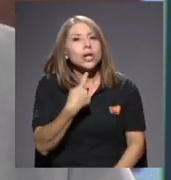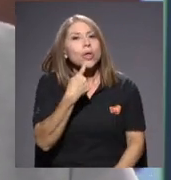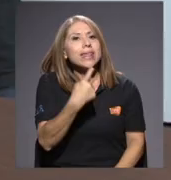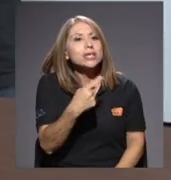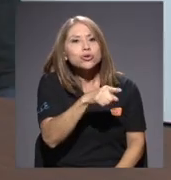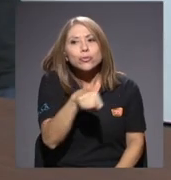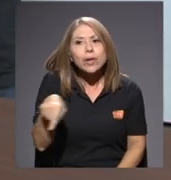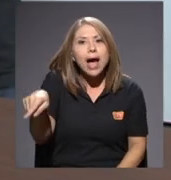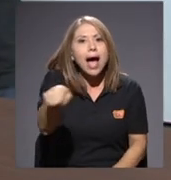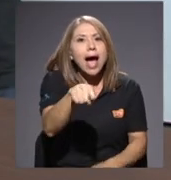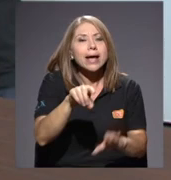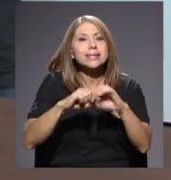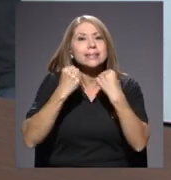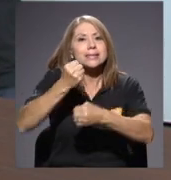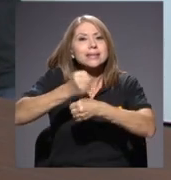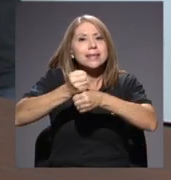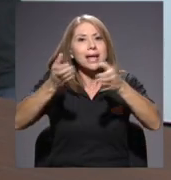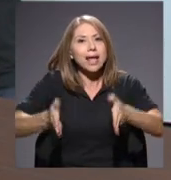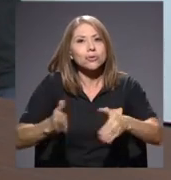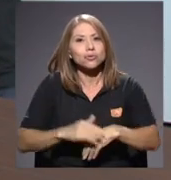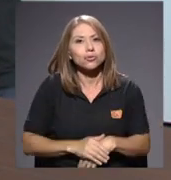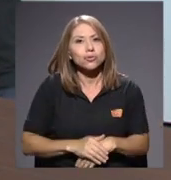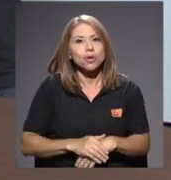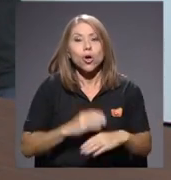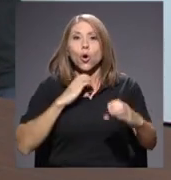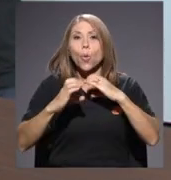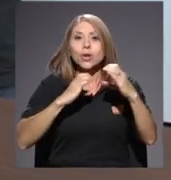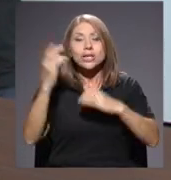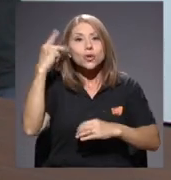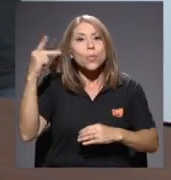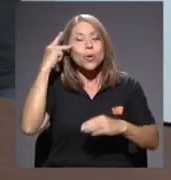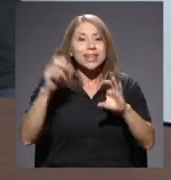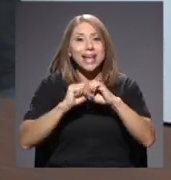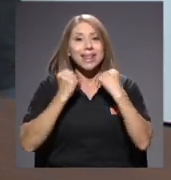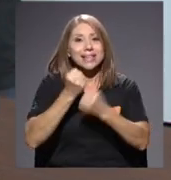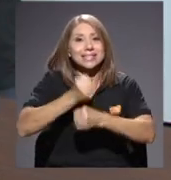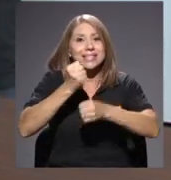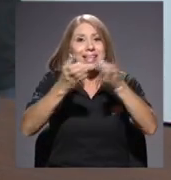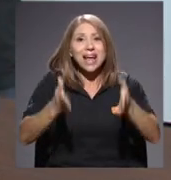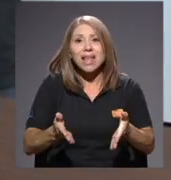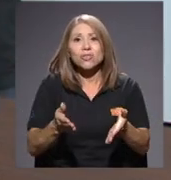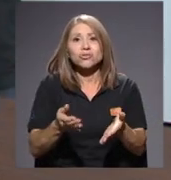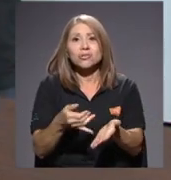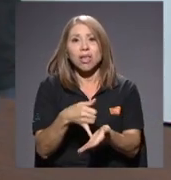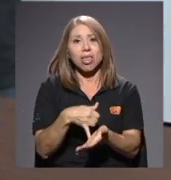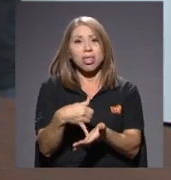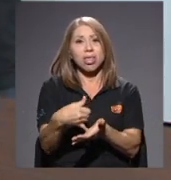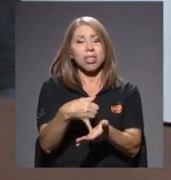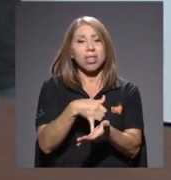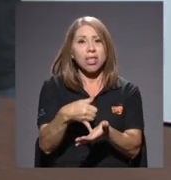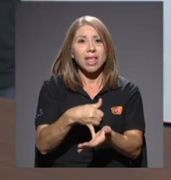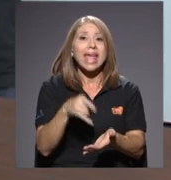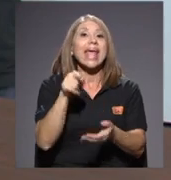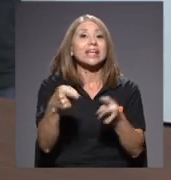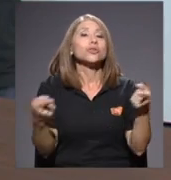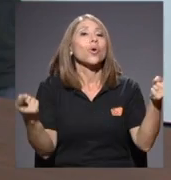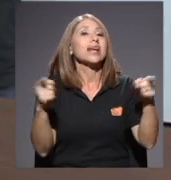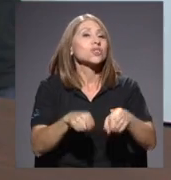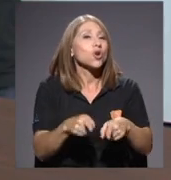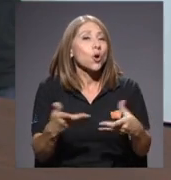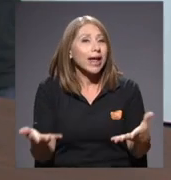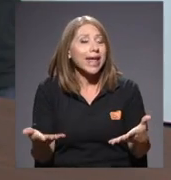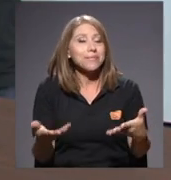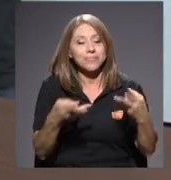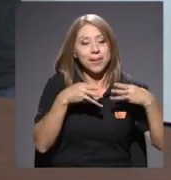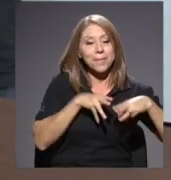los sindicatos. La comunicación política de los sindicatos fue totalmente deficitaria y eso ocasionó también de algún modo una gran distancia entre los